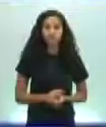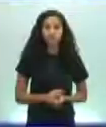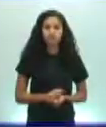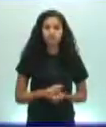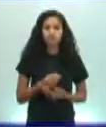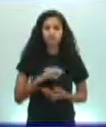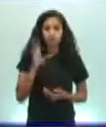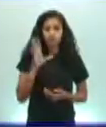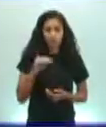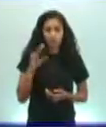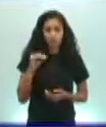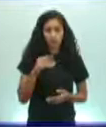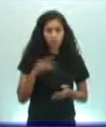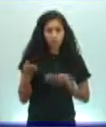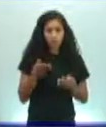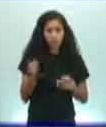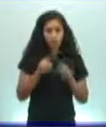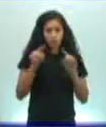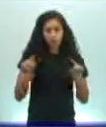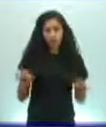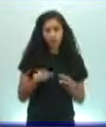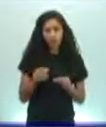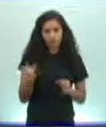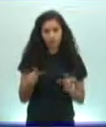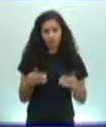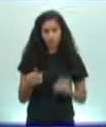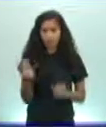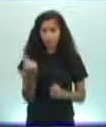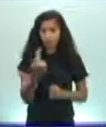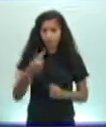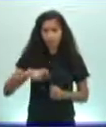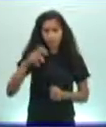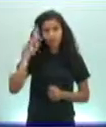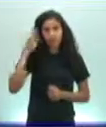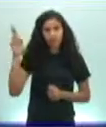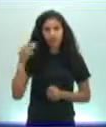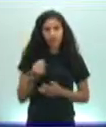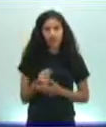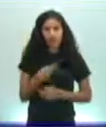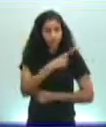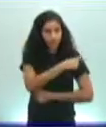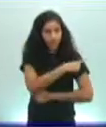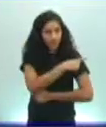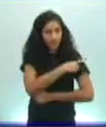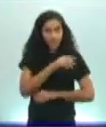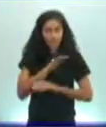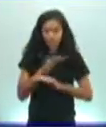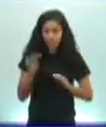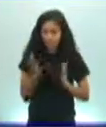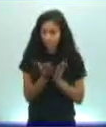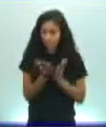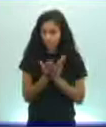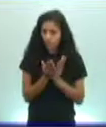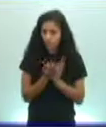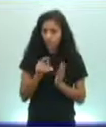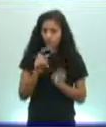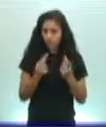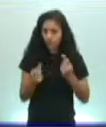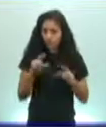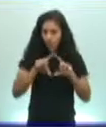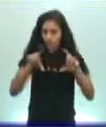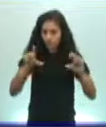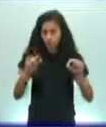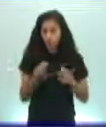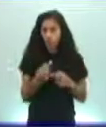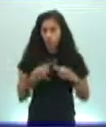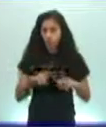Si hablamos de cuadrados y de cubos, lo primero que debes recordar es que en primaria ya estuviste viendo estos conceptos, pero